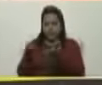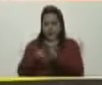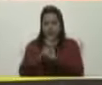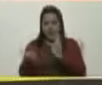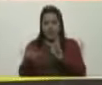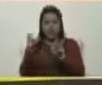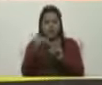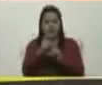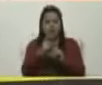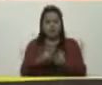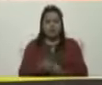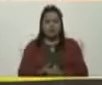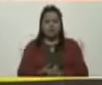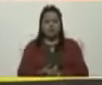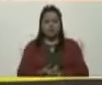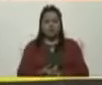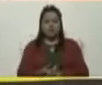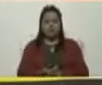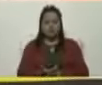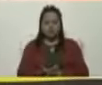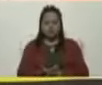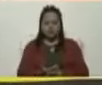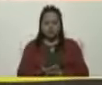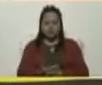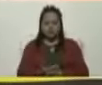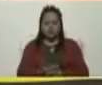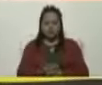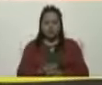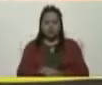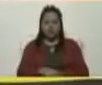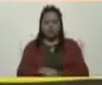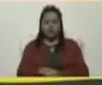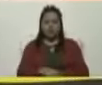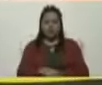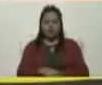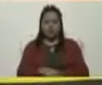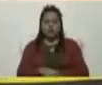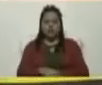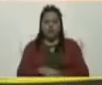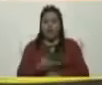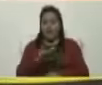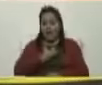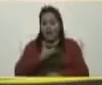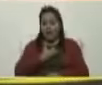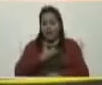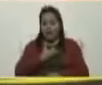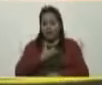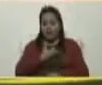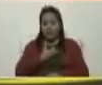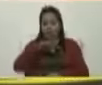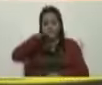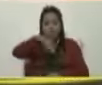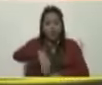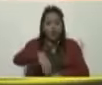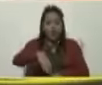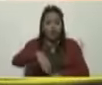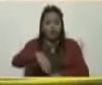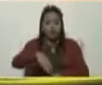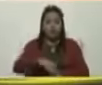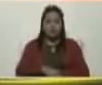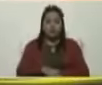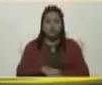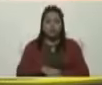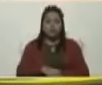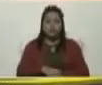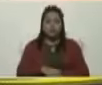un alcalde del estado Cojedes, del municipio Tinaco, Juan Carlos Zamora.